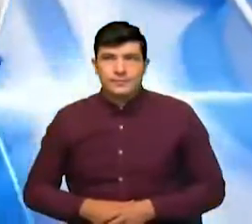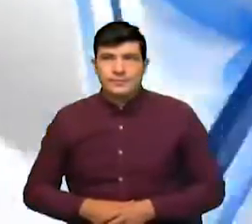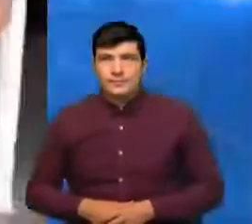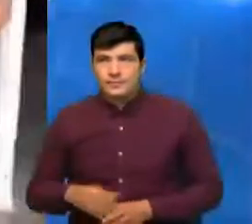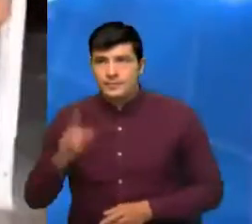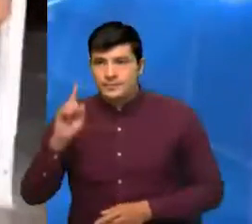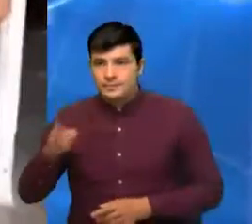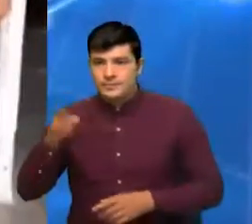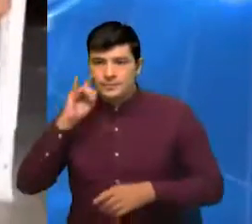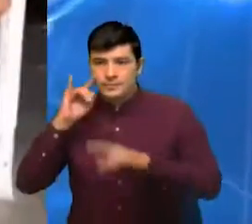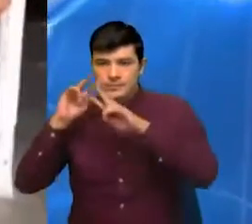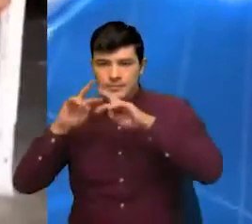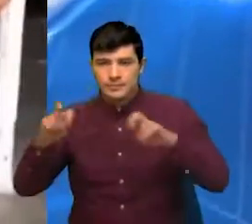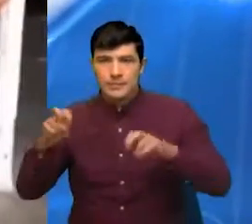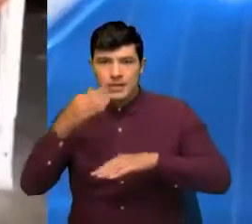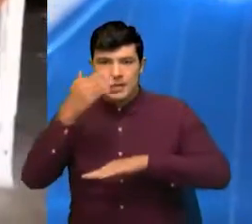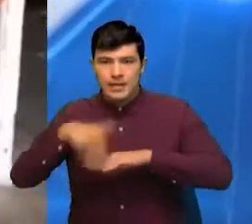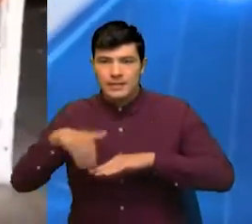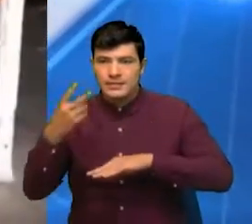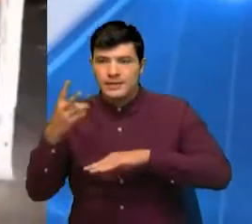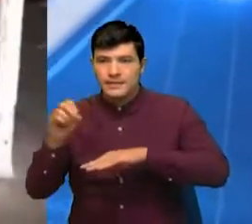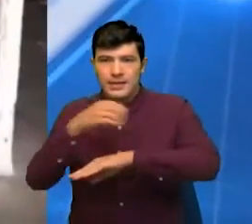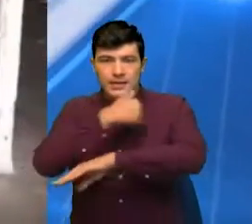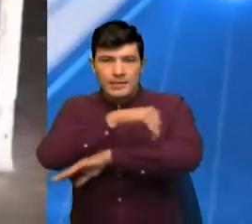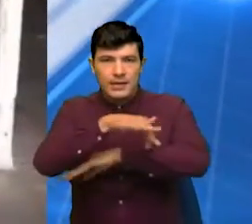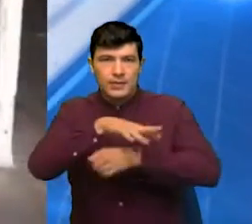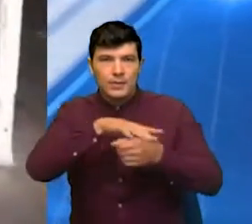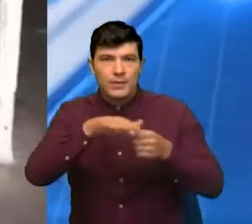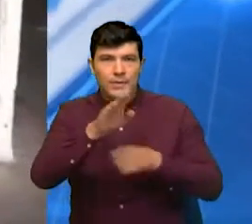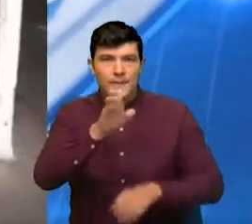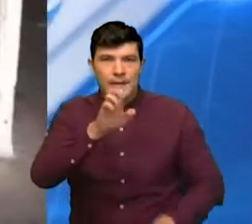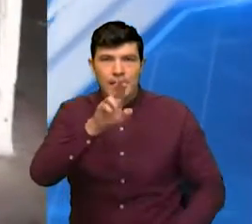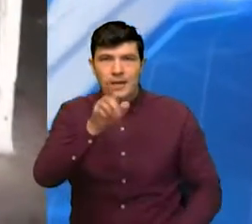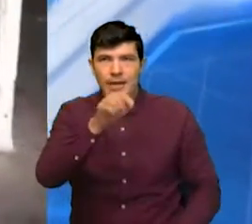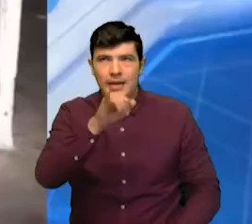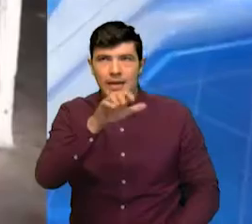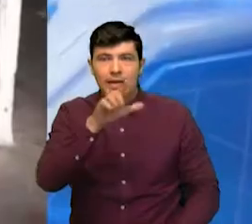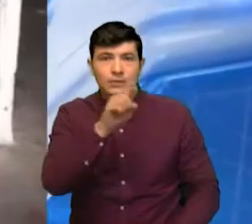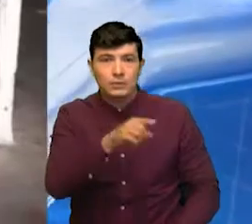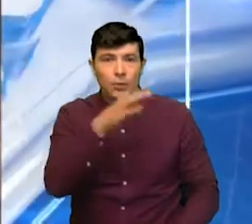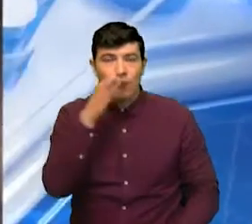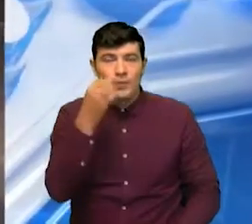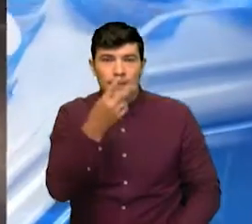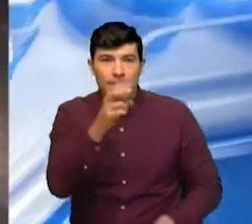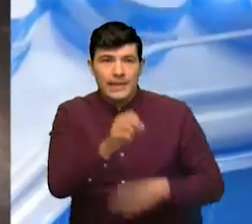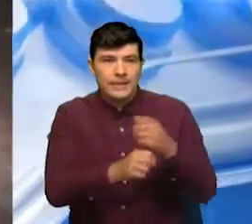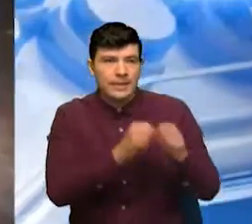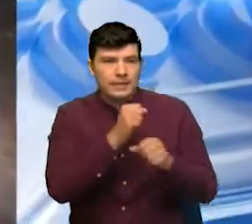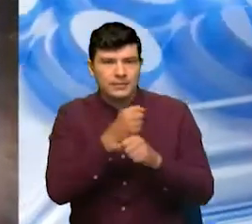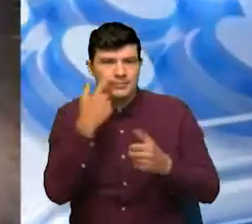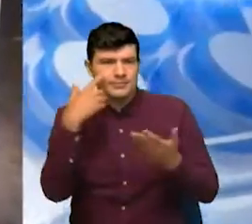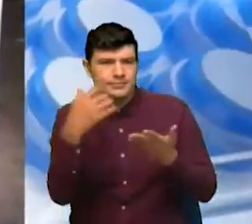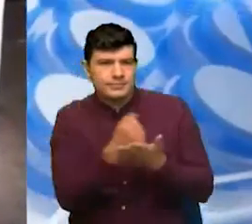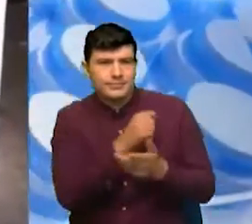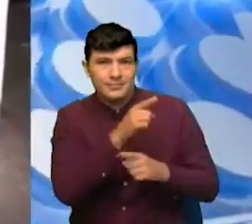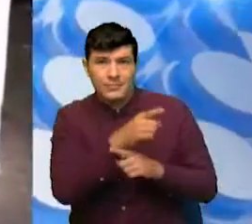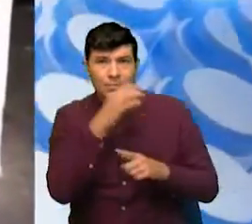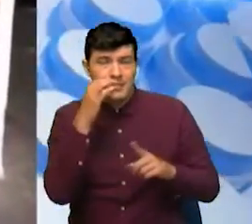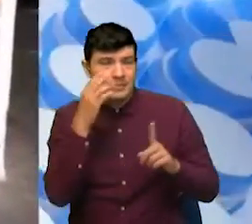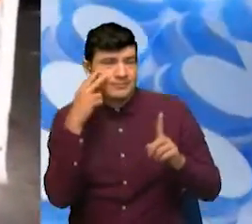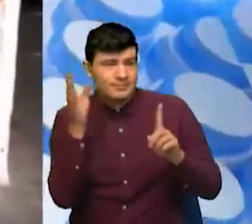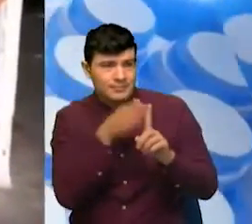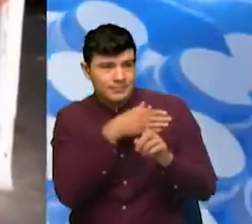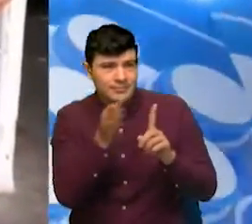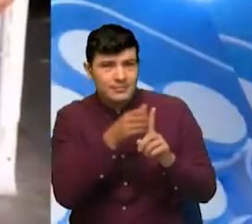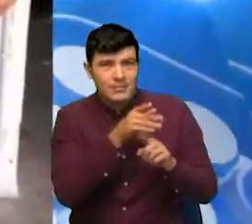Mediante patrullaje realizado en la calle 20, barrio El Berger, se logró la captura en flagrancia de un hombre de 20 años a quien se le encontró agrediendo